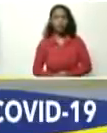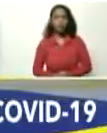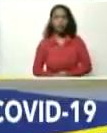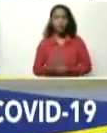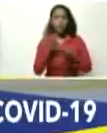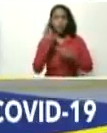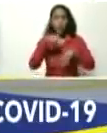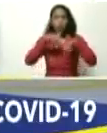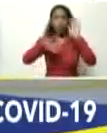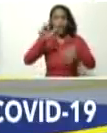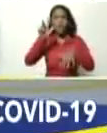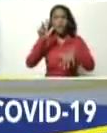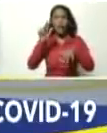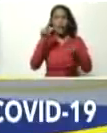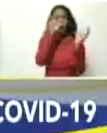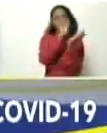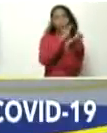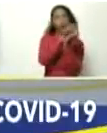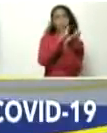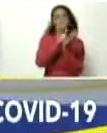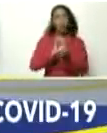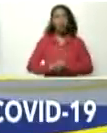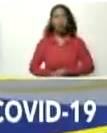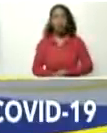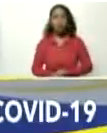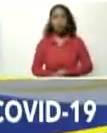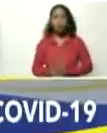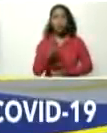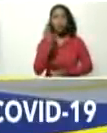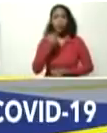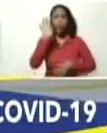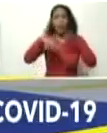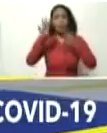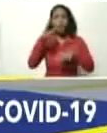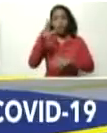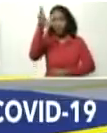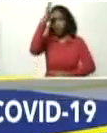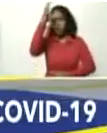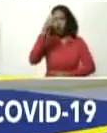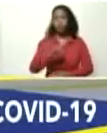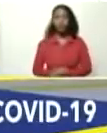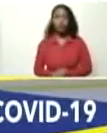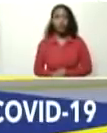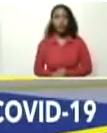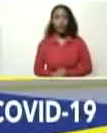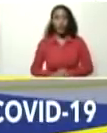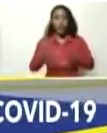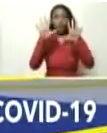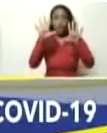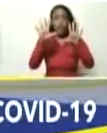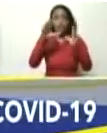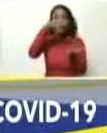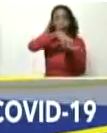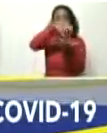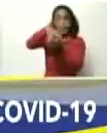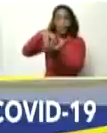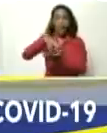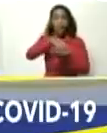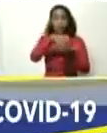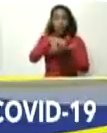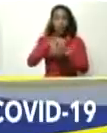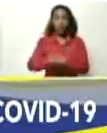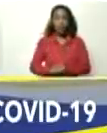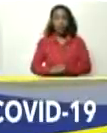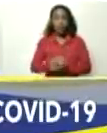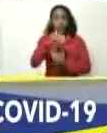Número 13, Nueva Esparta. Número 14, Falcón. Y los 10 estados